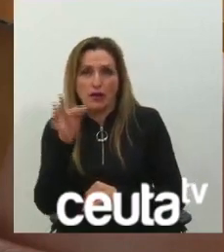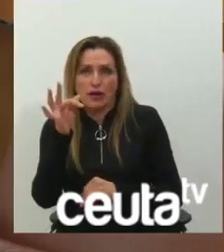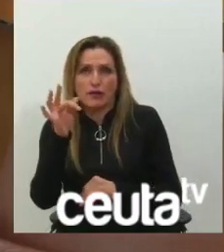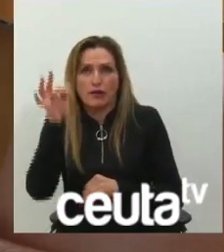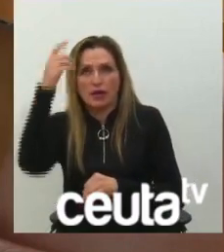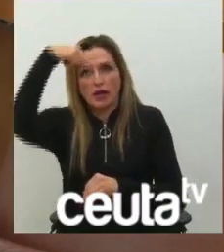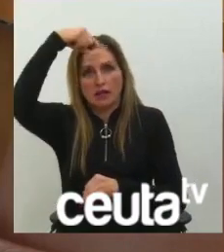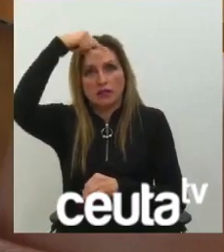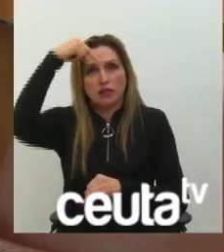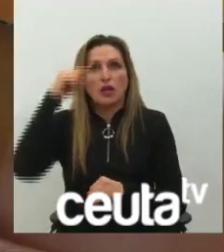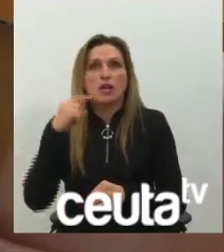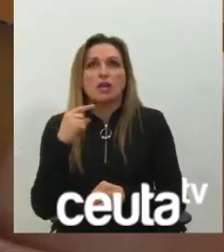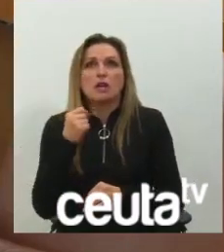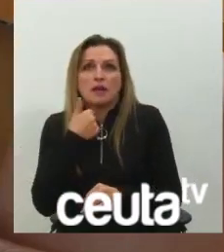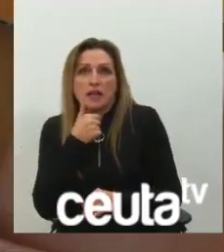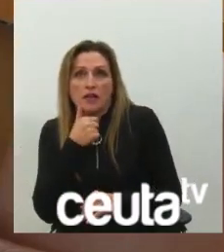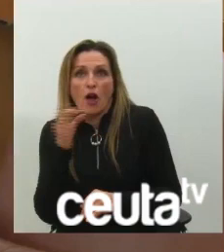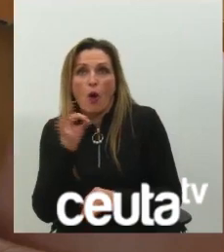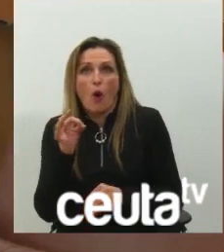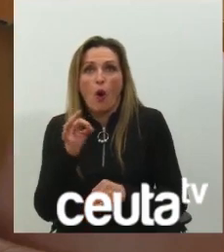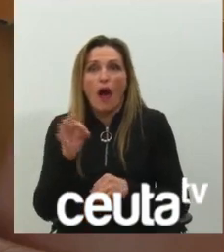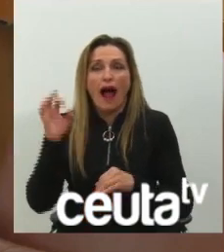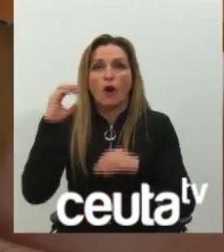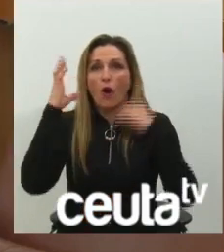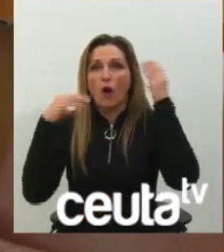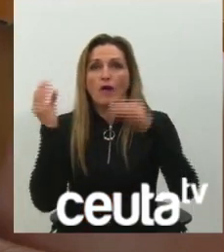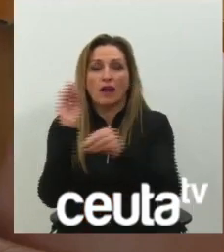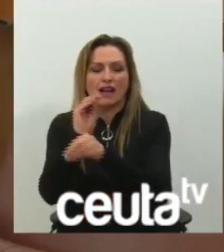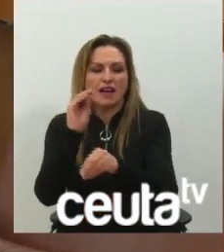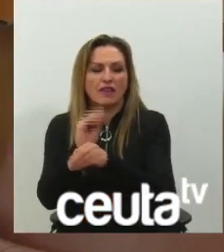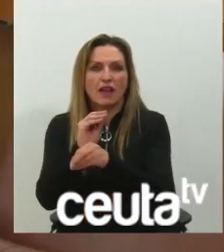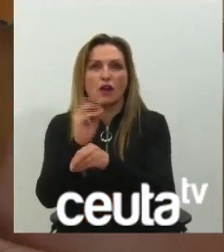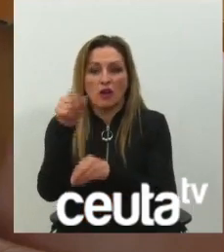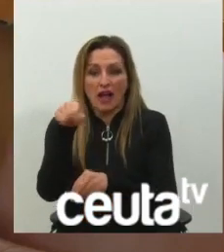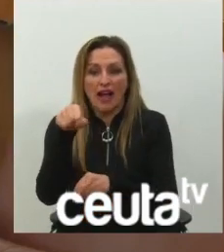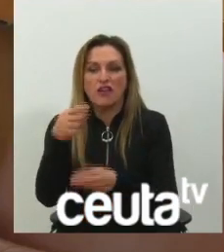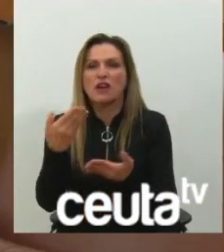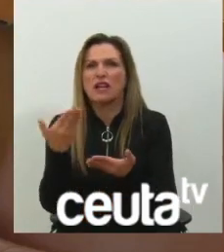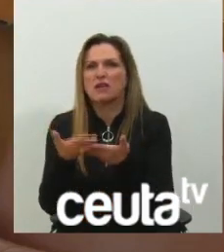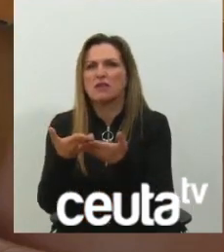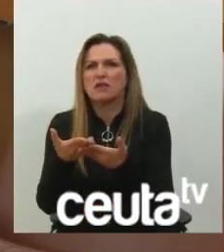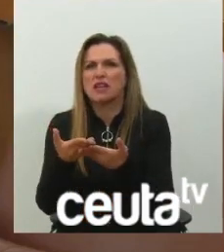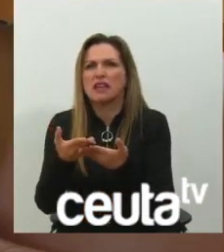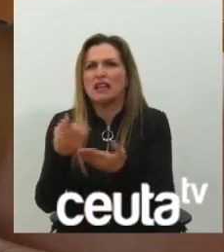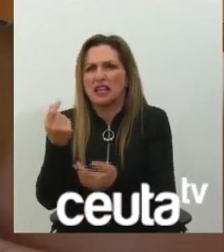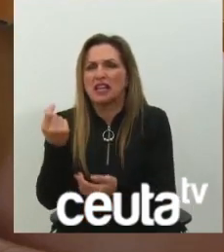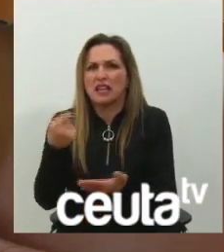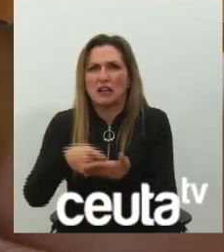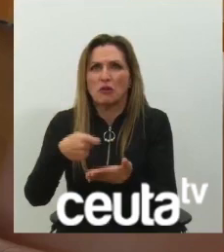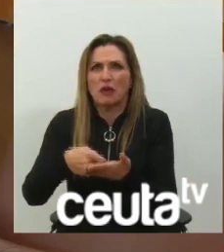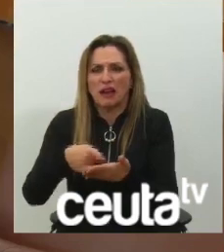y ganaderos que tanto defienden que nos lo paguen por donde van ustedes porque solamente hemos oído